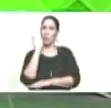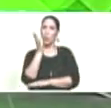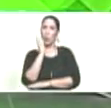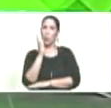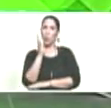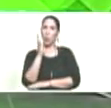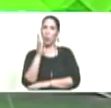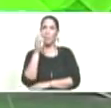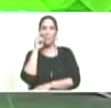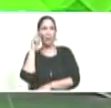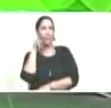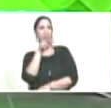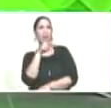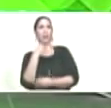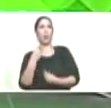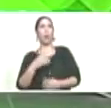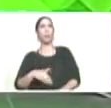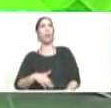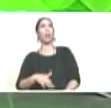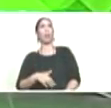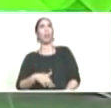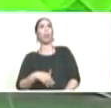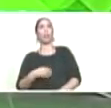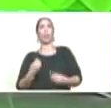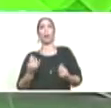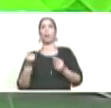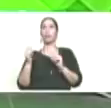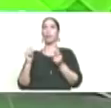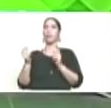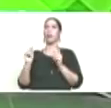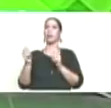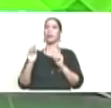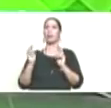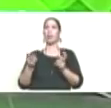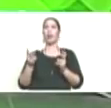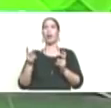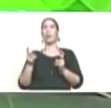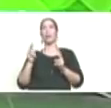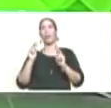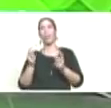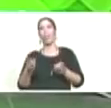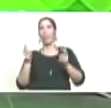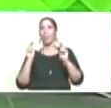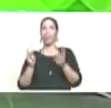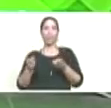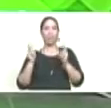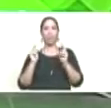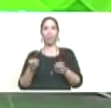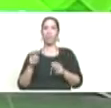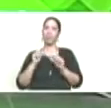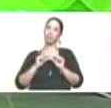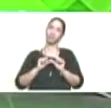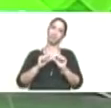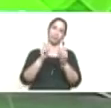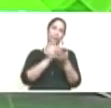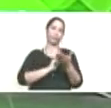el ombligo o para debatir, por debatir documentos muy bien escritos, pero que se quedan en la